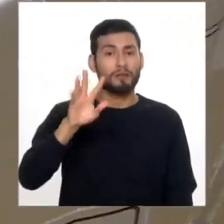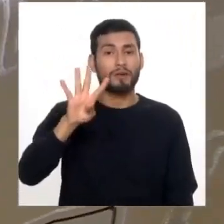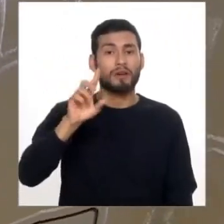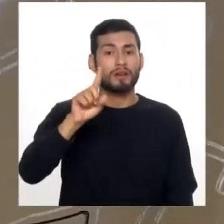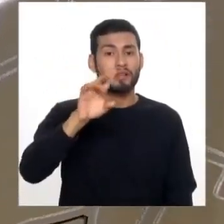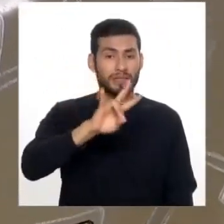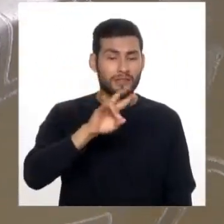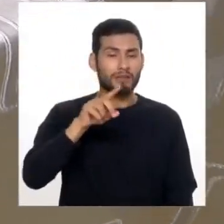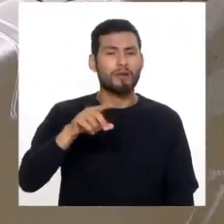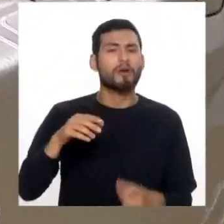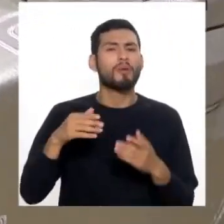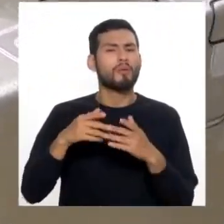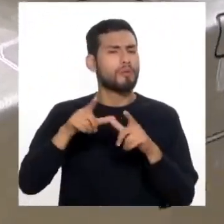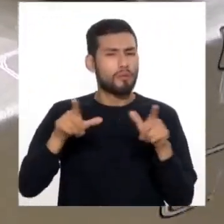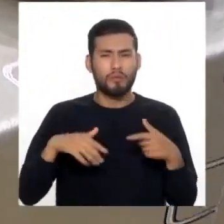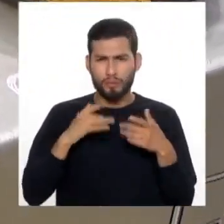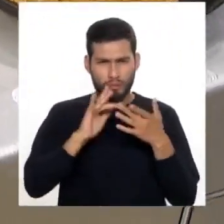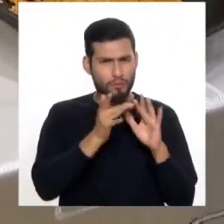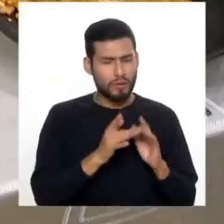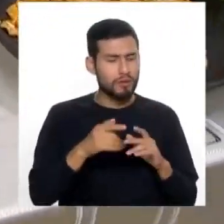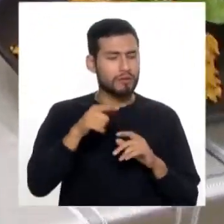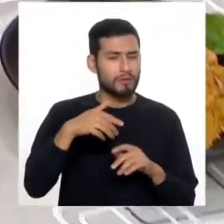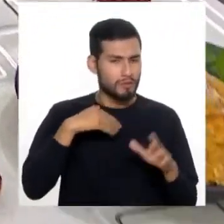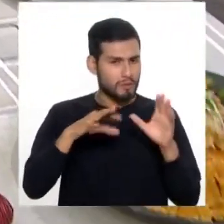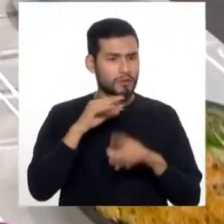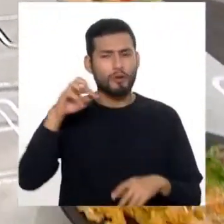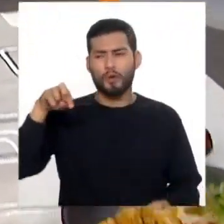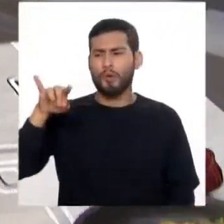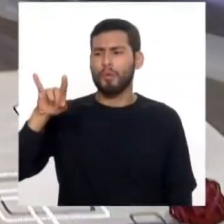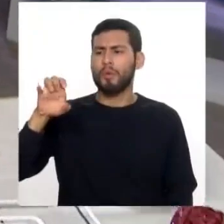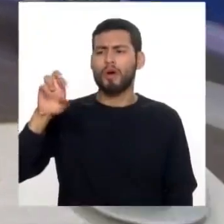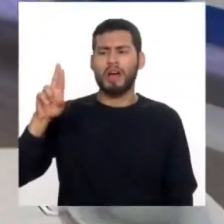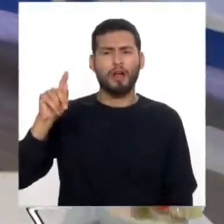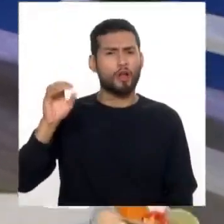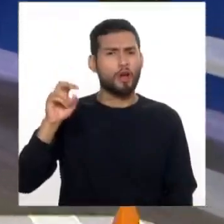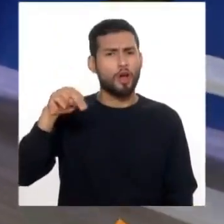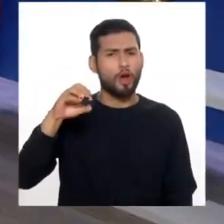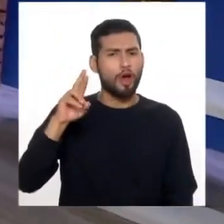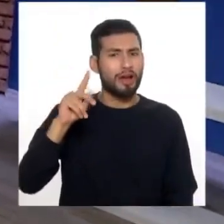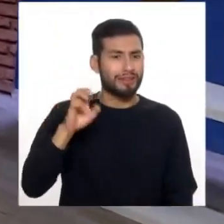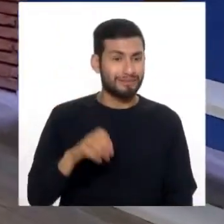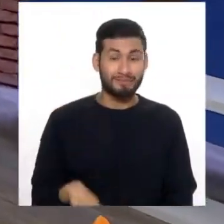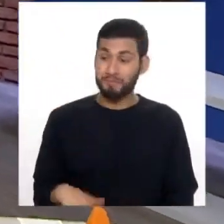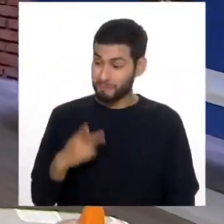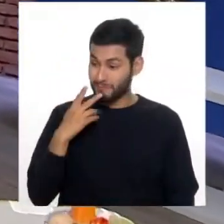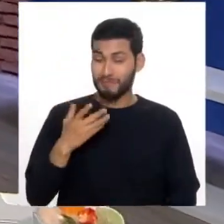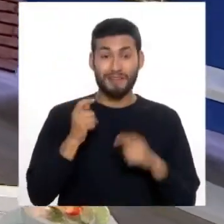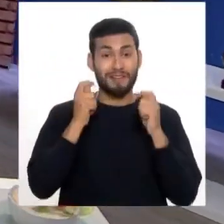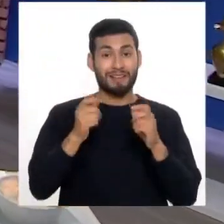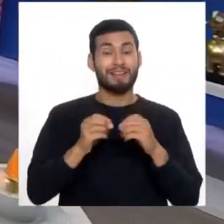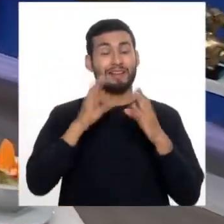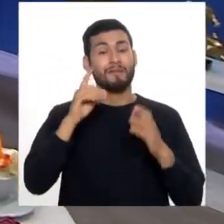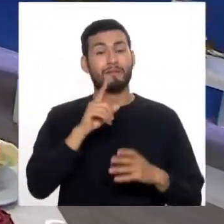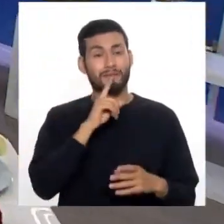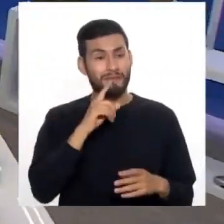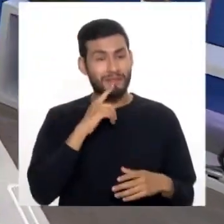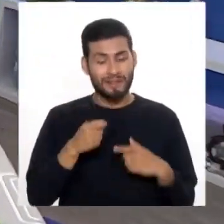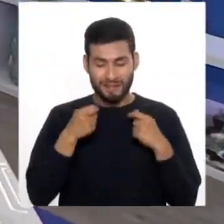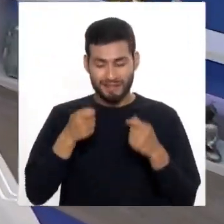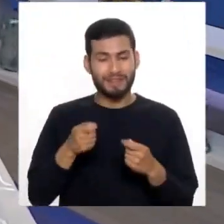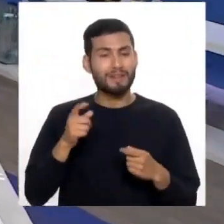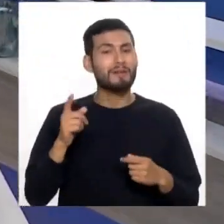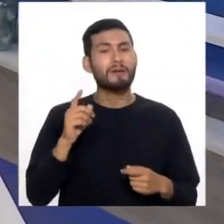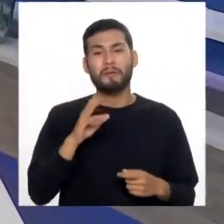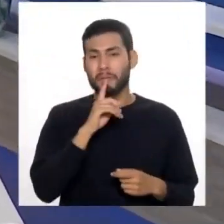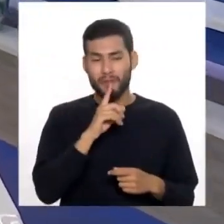948-723417, Puerto Norte, y nos pueden encontrar en todas las redes sociales. Ajá, ahí está. Muchísimas Miren, gracias. ¿Qué tal regalo para el Día del Padre? Agasajar a estos